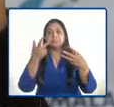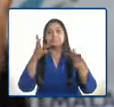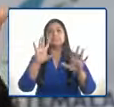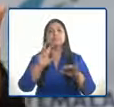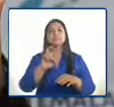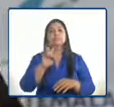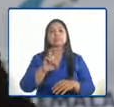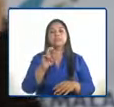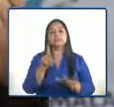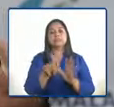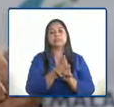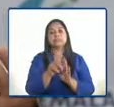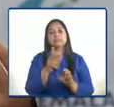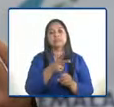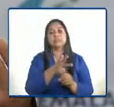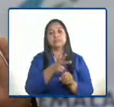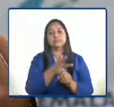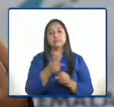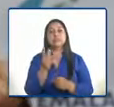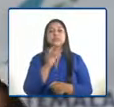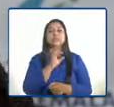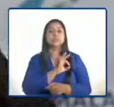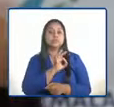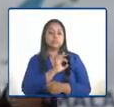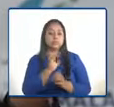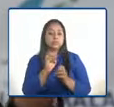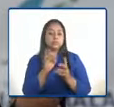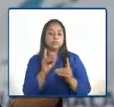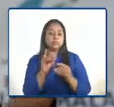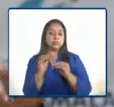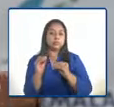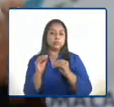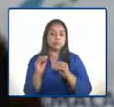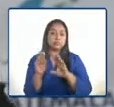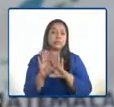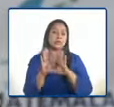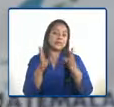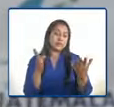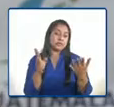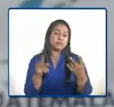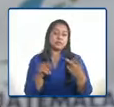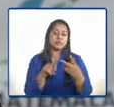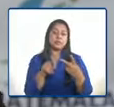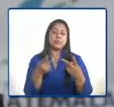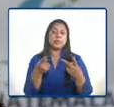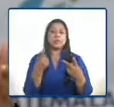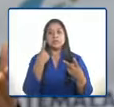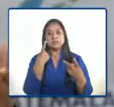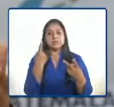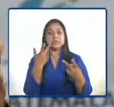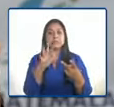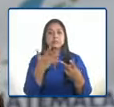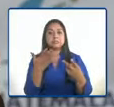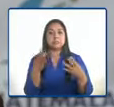que es el de medidas socioeducativas, que es el régimen abierto, el semicerrado, que es